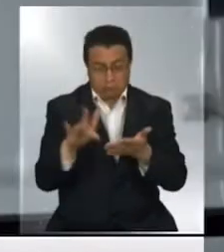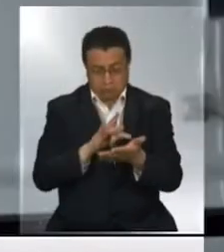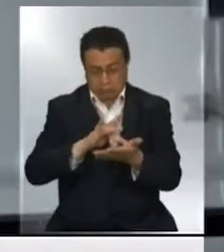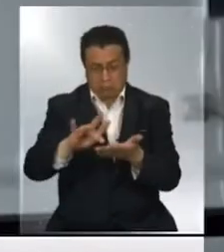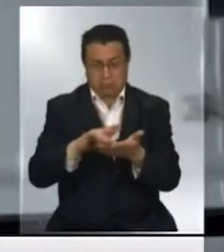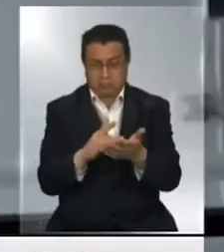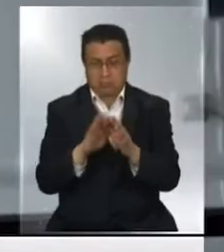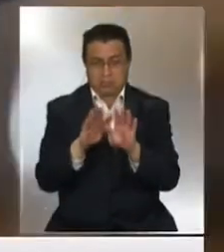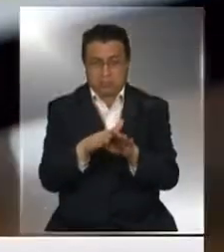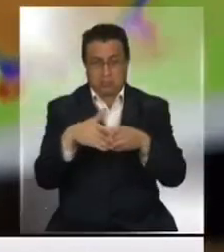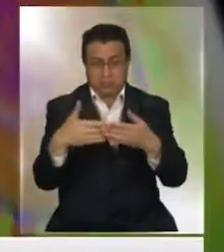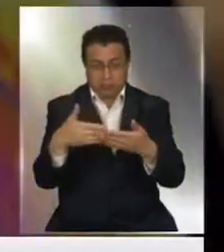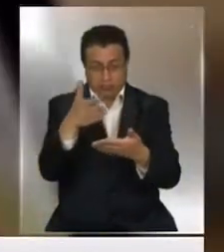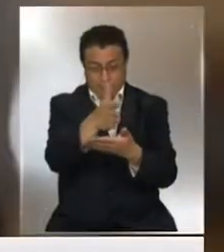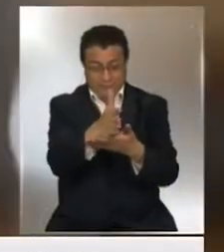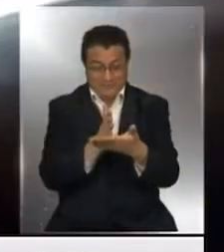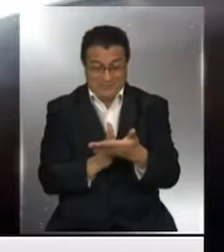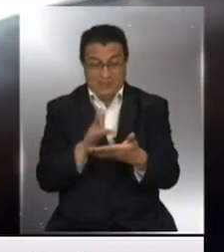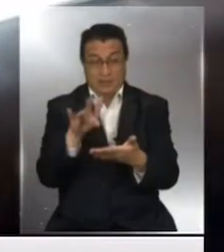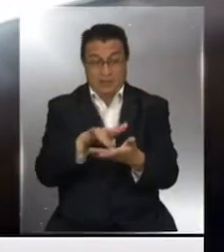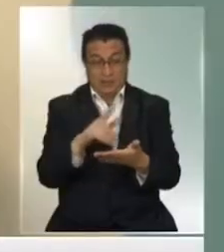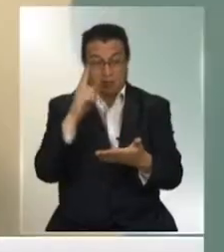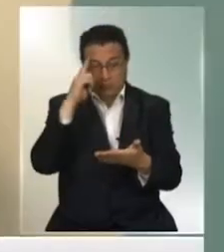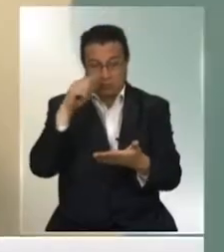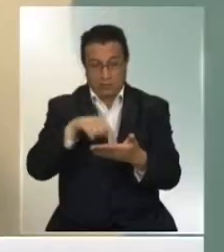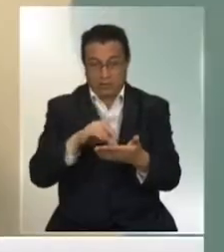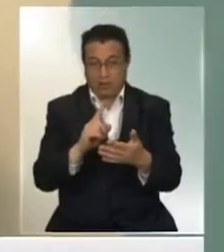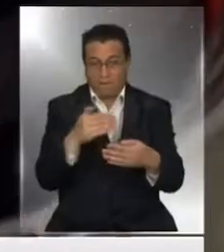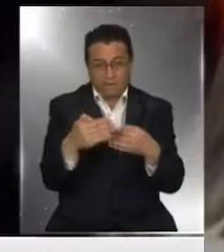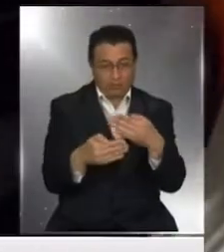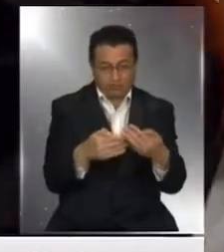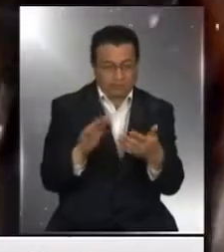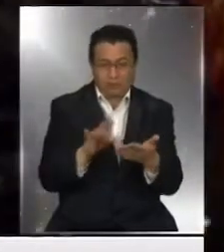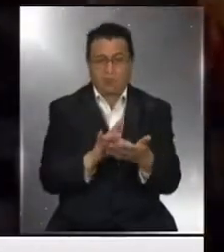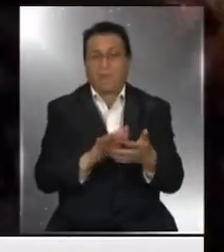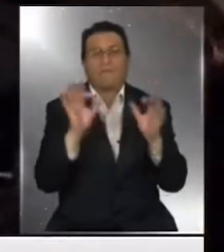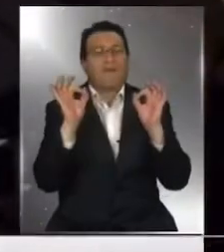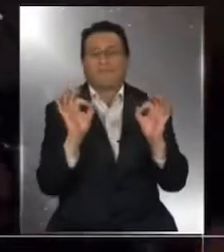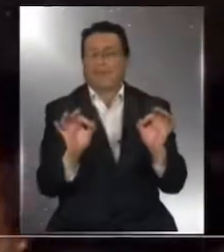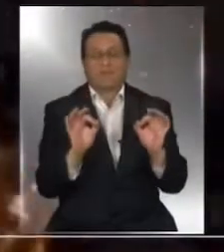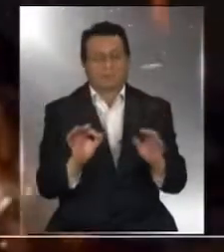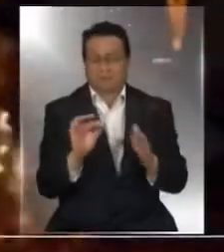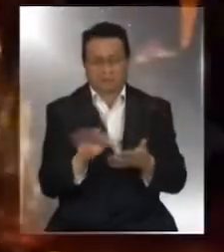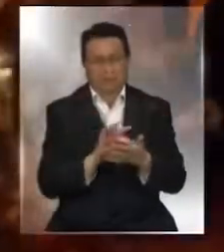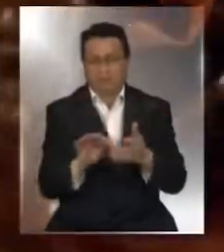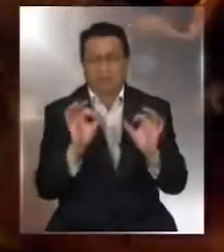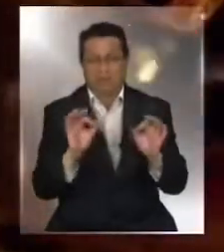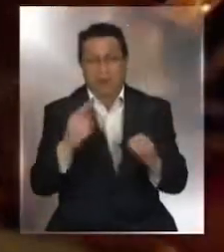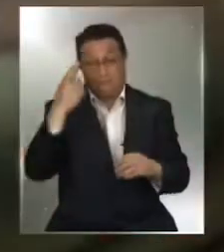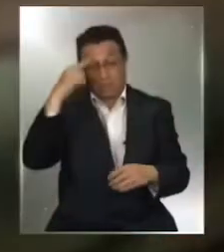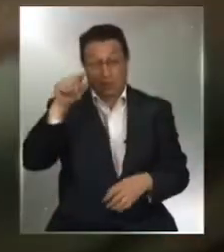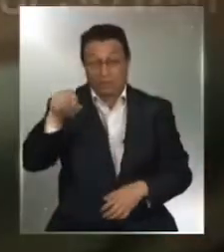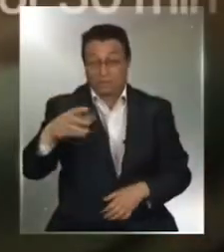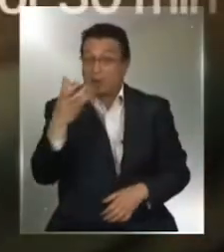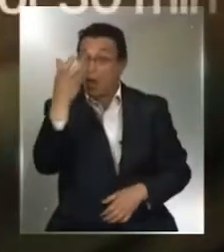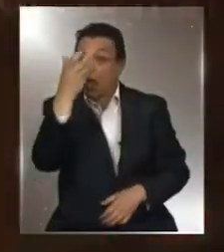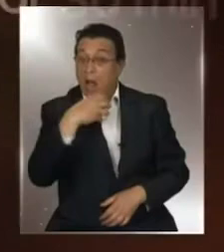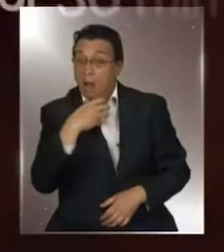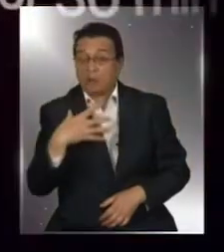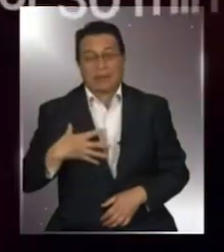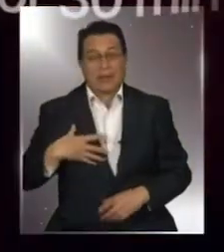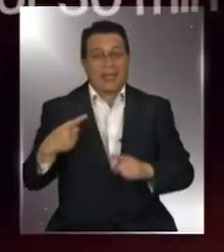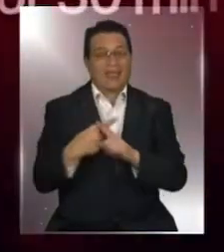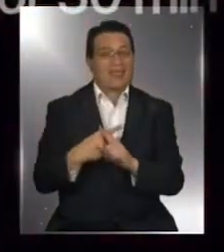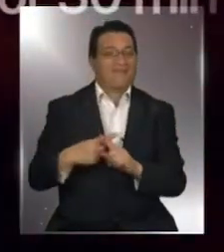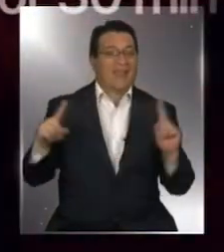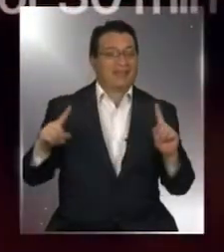parte donde está el punto flexible, que uno piensa a lo mejor no va a funcionar el touch, funciona bien. Sin embargo, aquí Apple quiere, parece, marcar un precedente. ¿Por